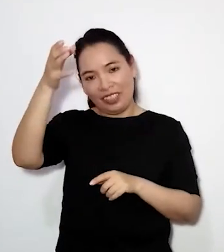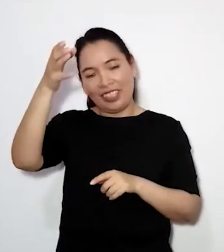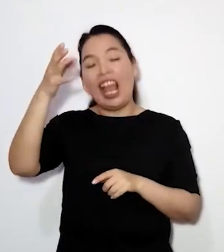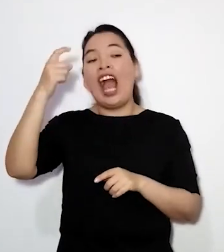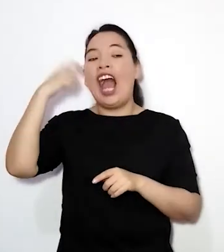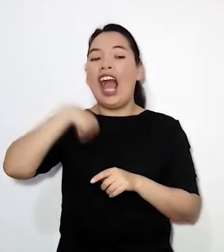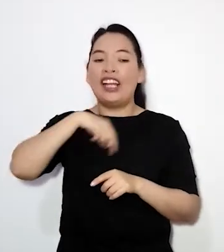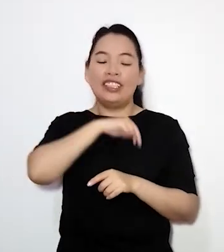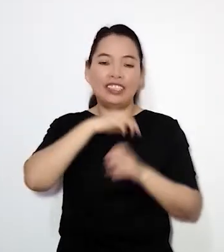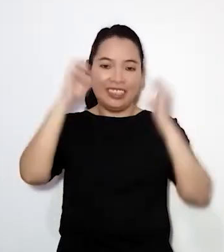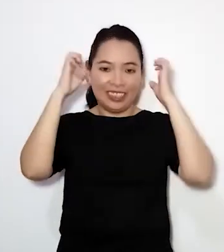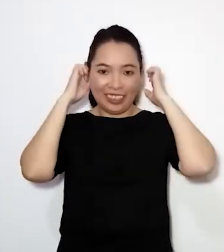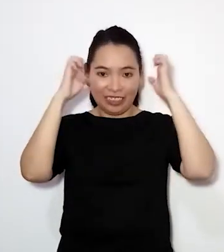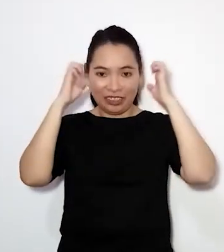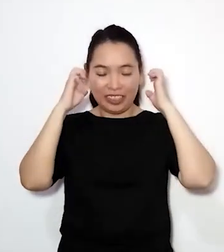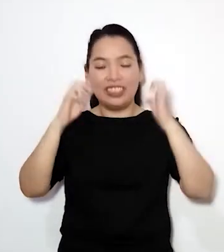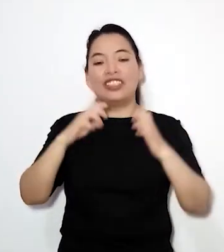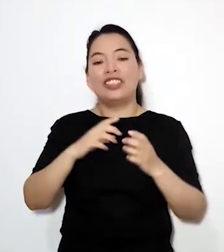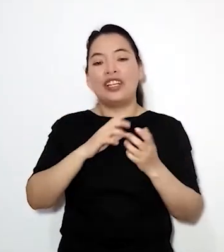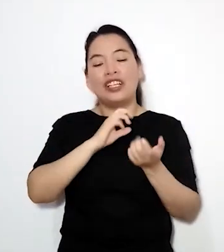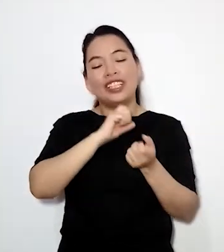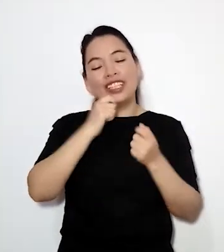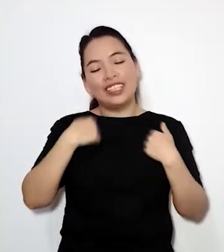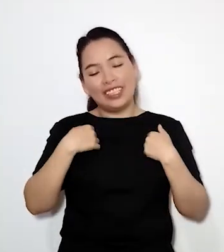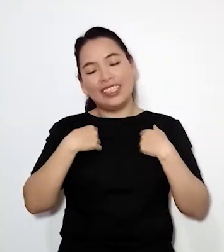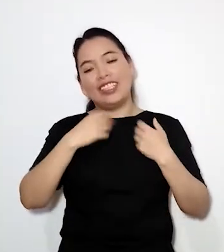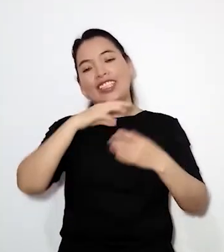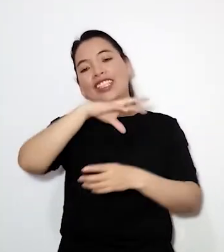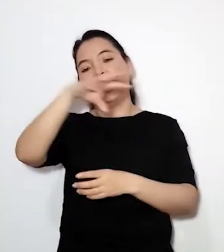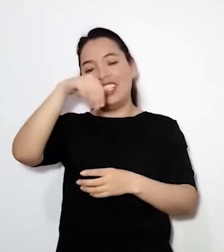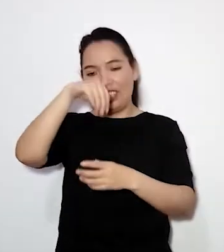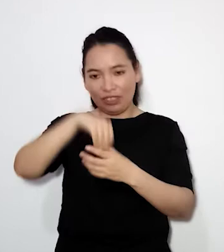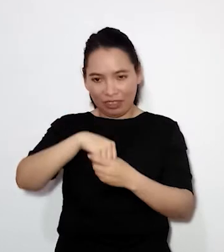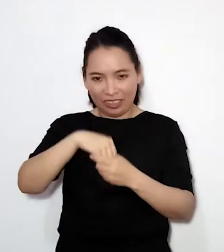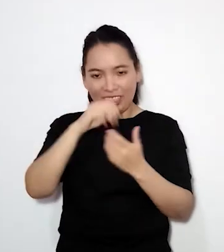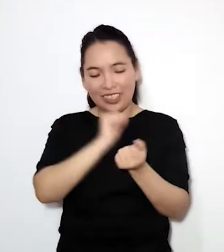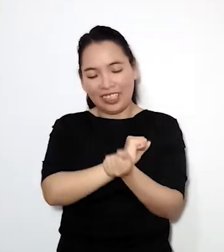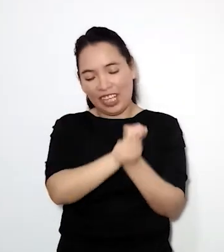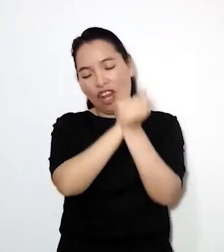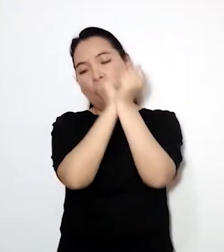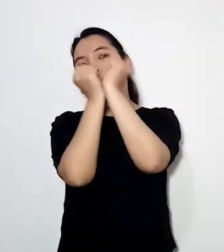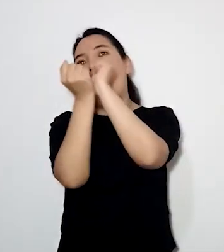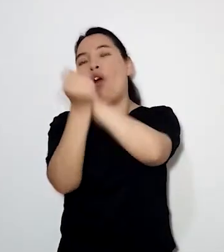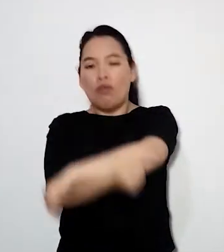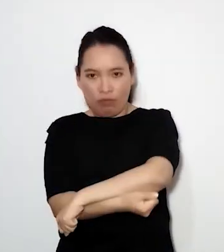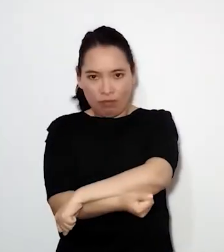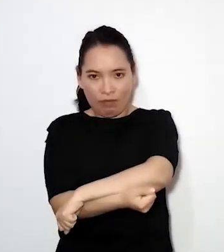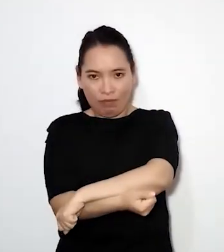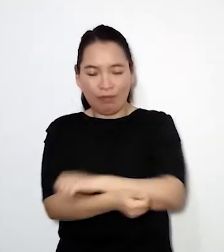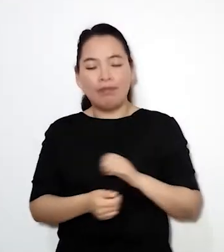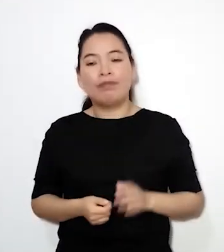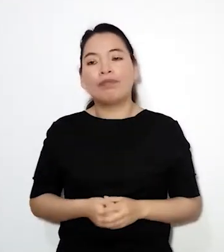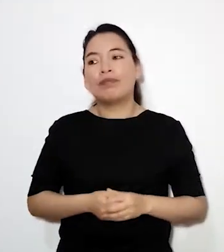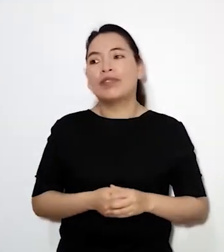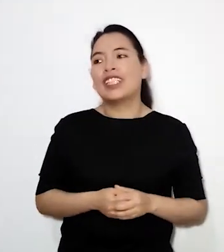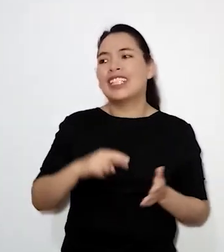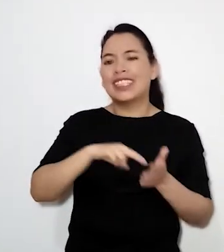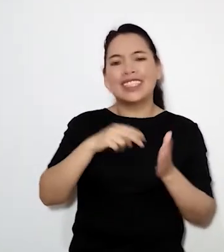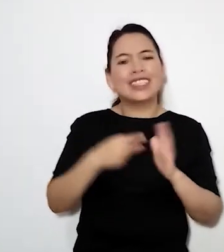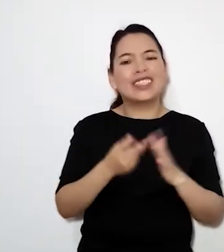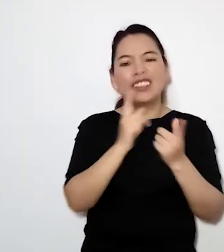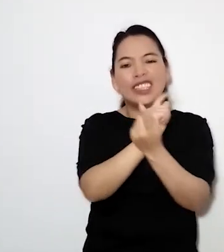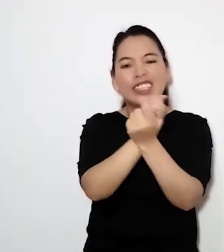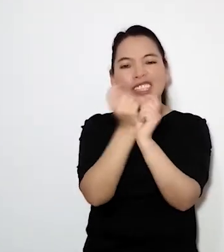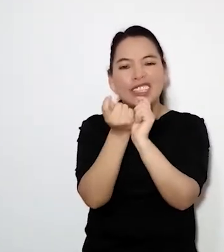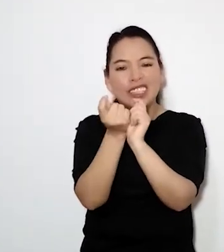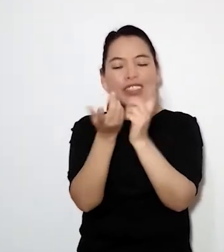transformarse y la escuela también. En términos de transformación, sabemos que es